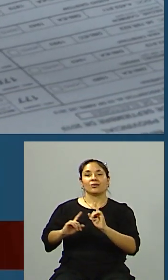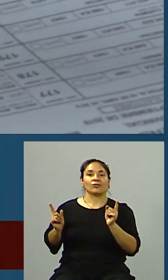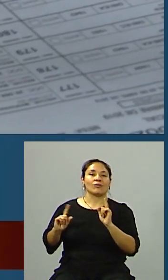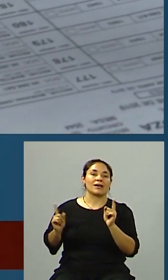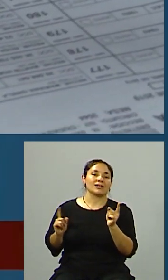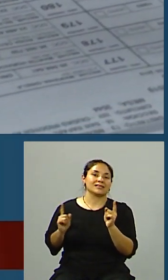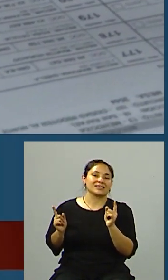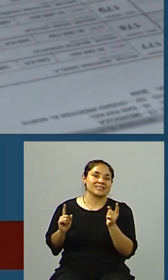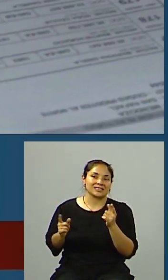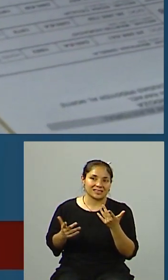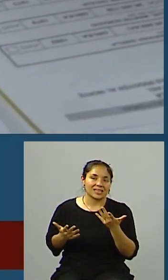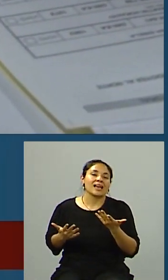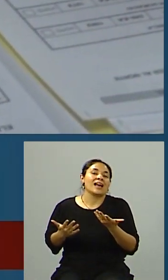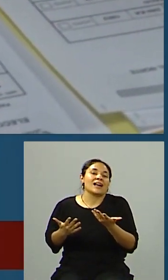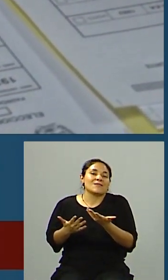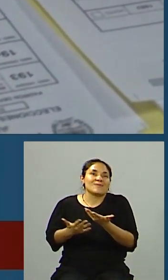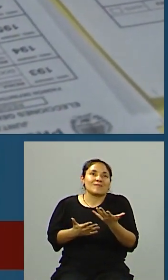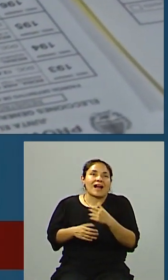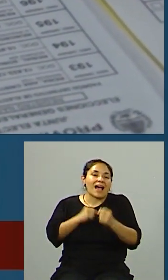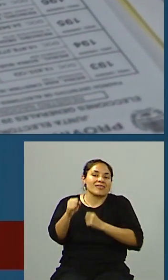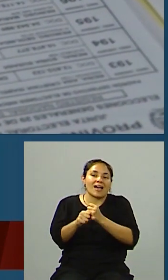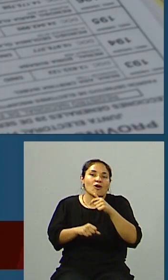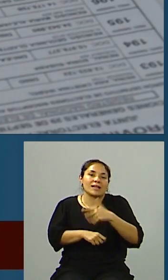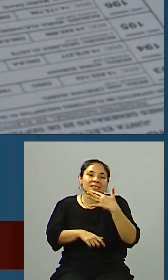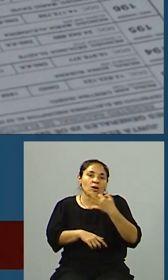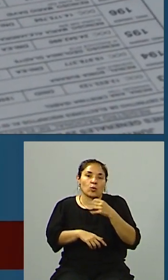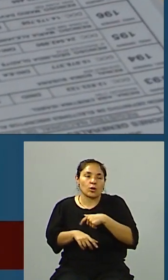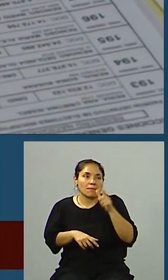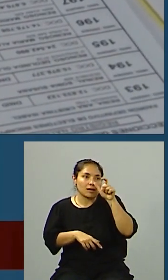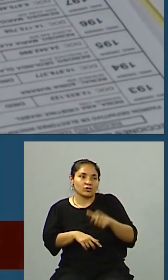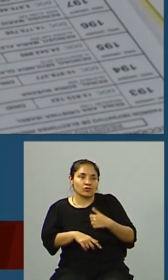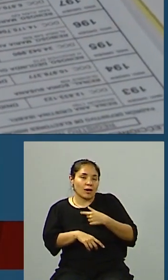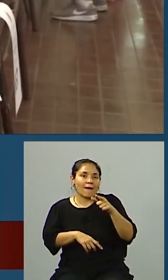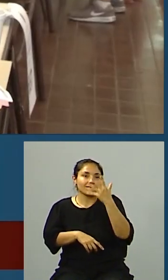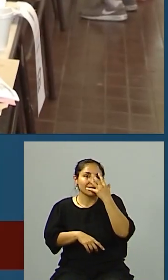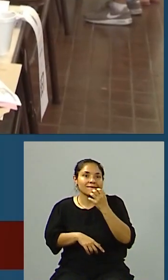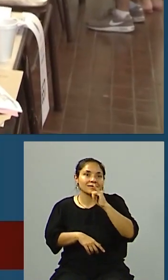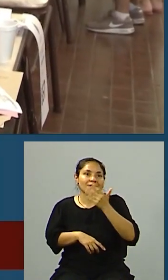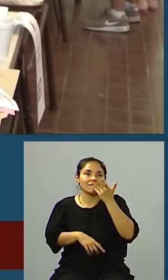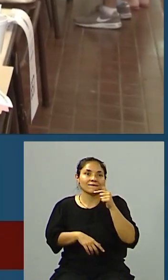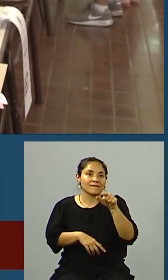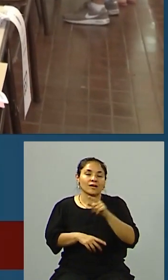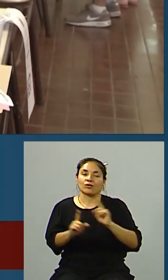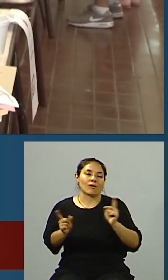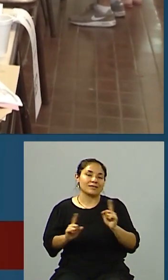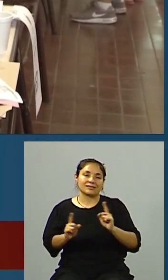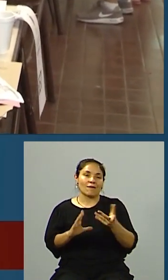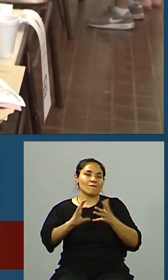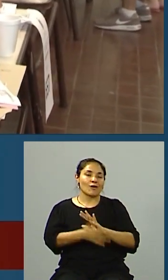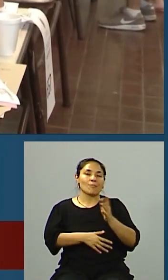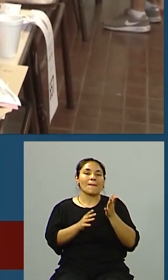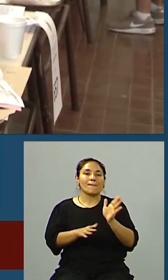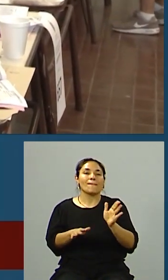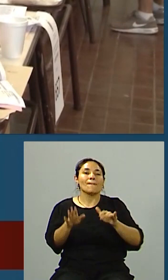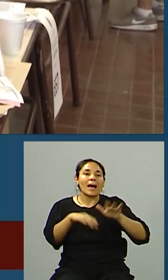espanto. Claro. Y esto es lo que habitualmente ocurre en los procesos de segunda vuelta. Es decir, bueno, se empieza a poner mucho